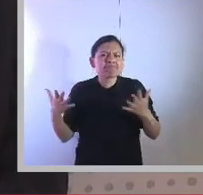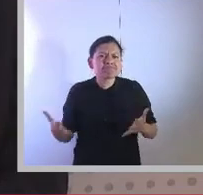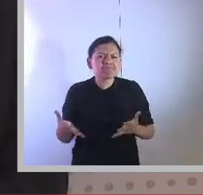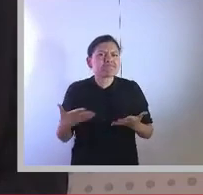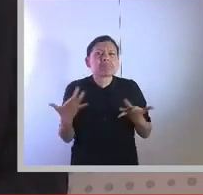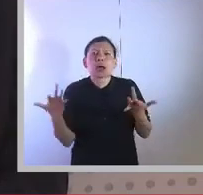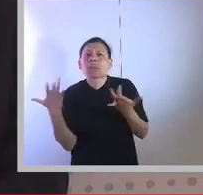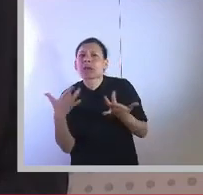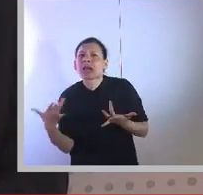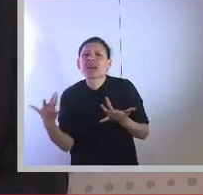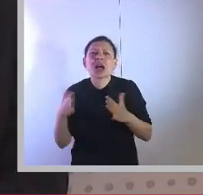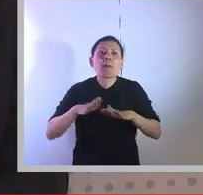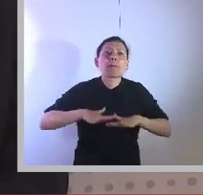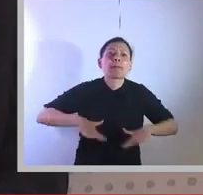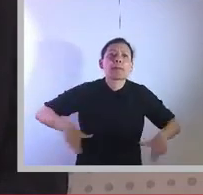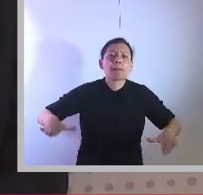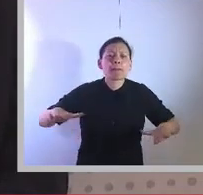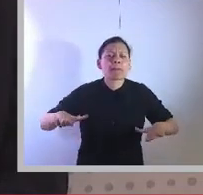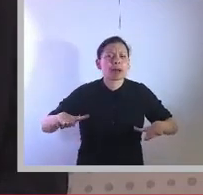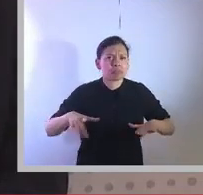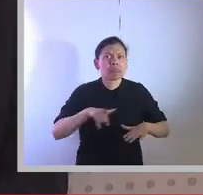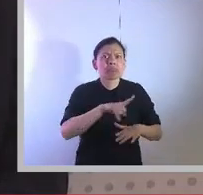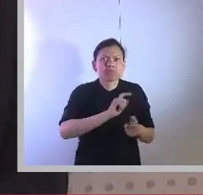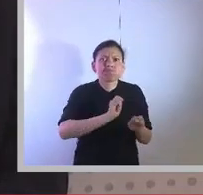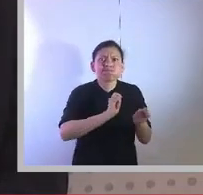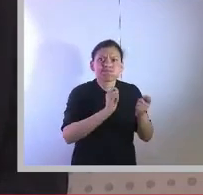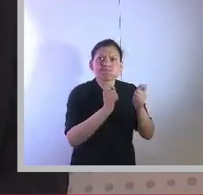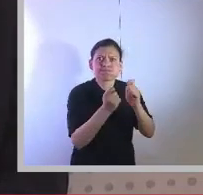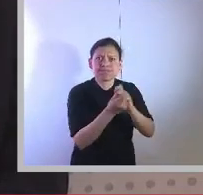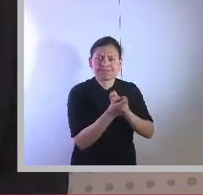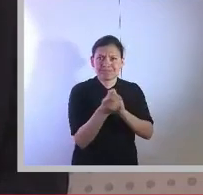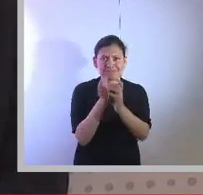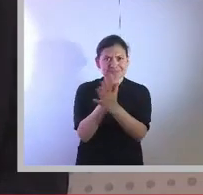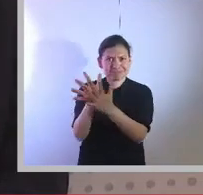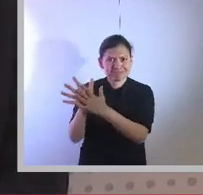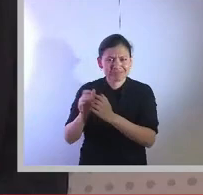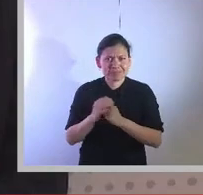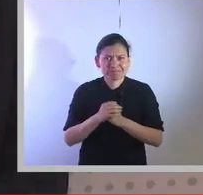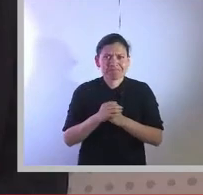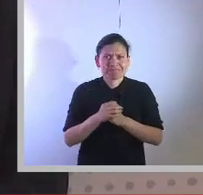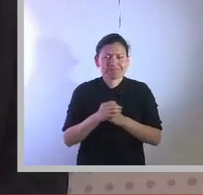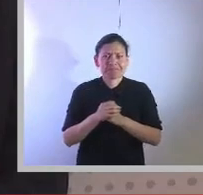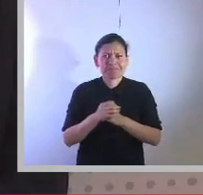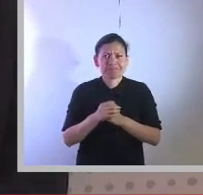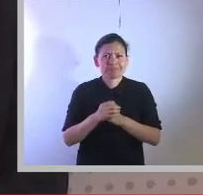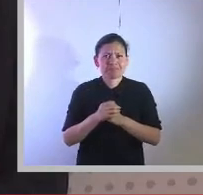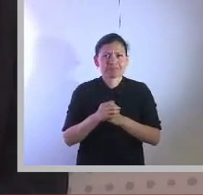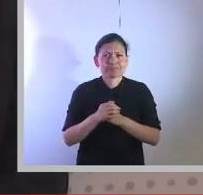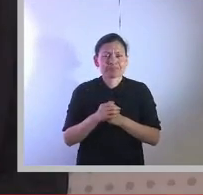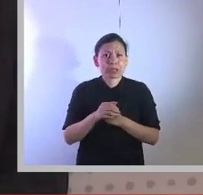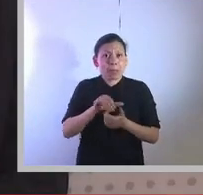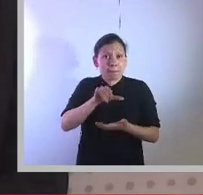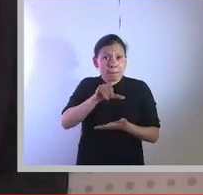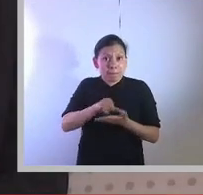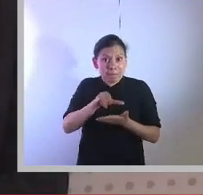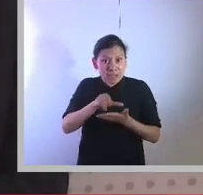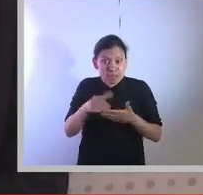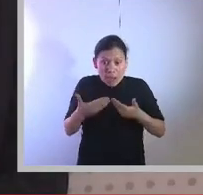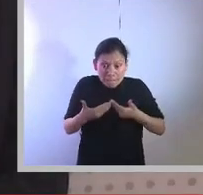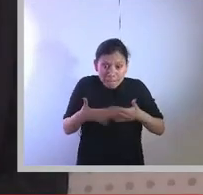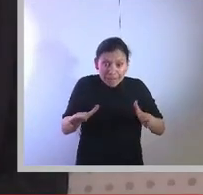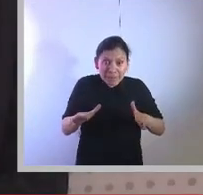cosas importantes. Y hoy querer decirles que desde la misma apertura del